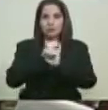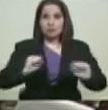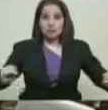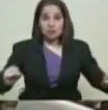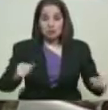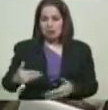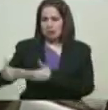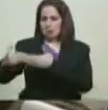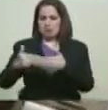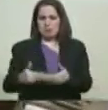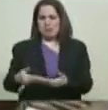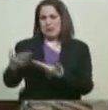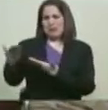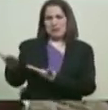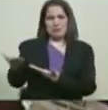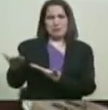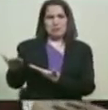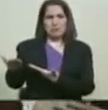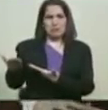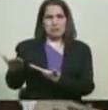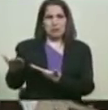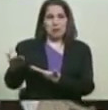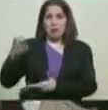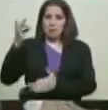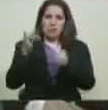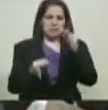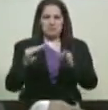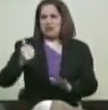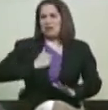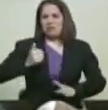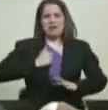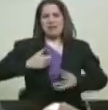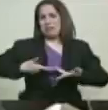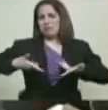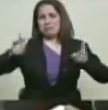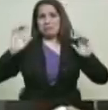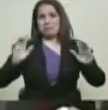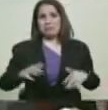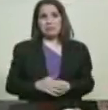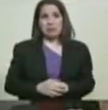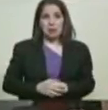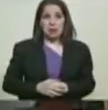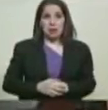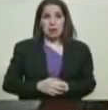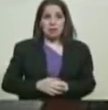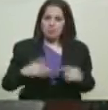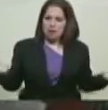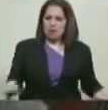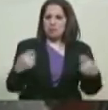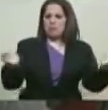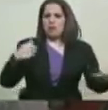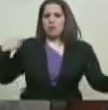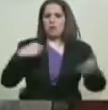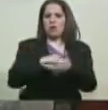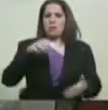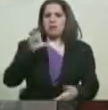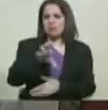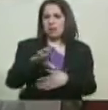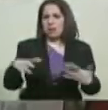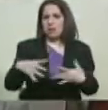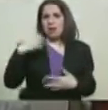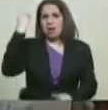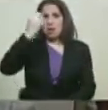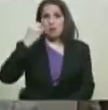imperialismo norteamericano, para justificar cualquier cosa, para promover un golpe de Estado, porque ellos creen que